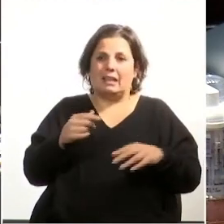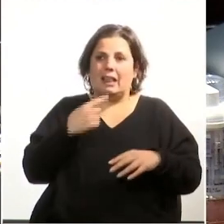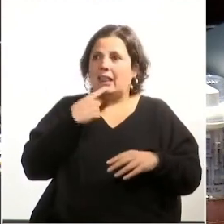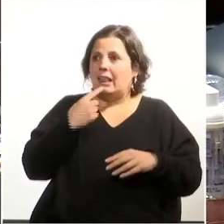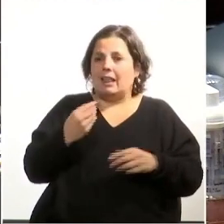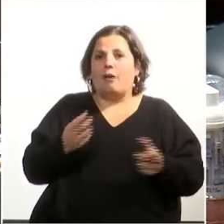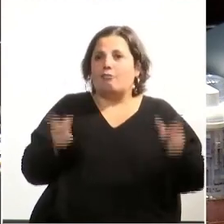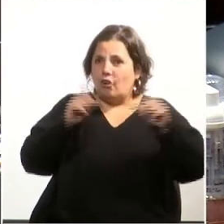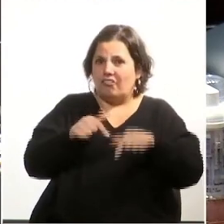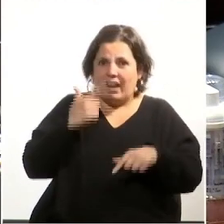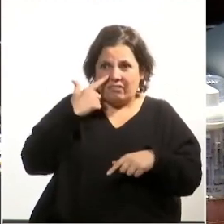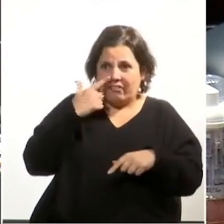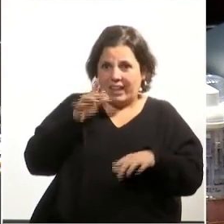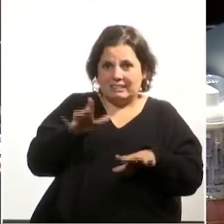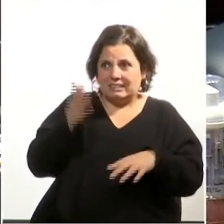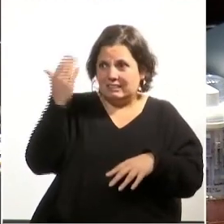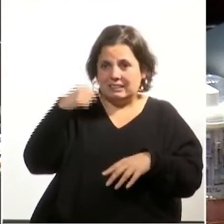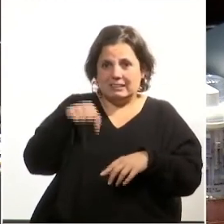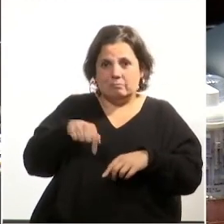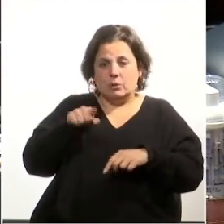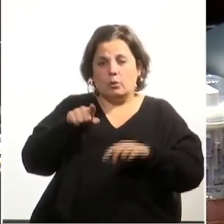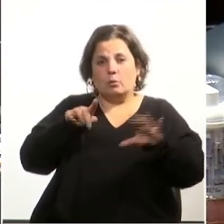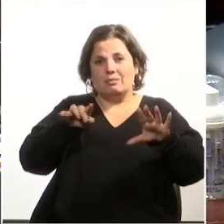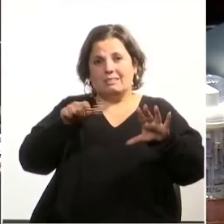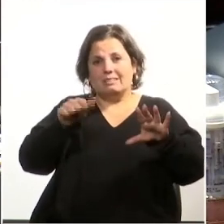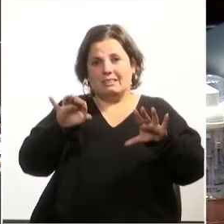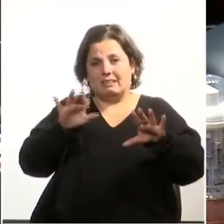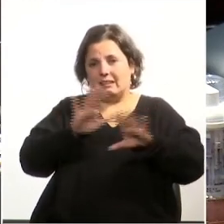uruguayos volver a vivir.